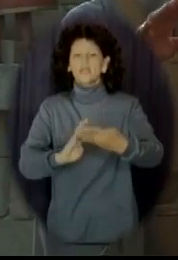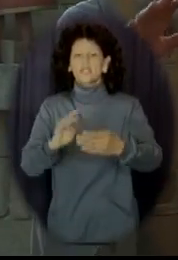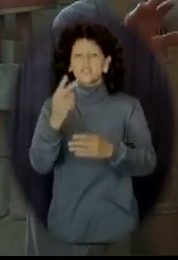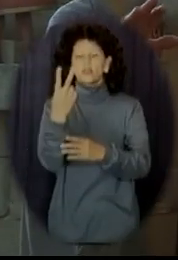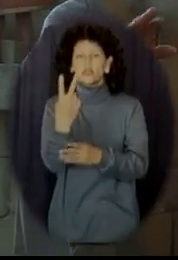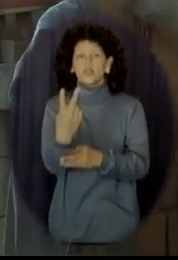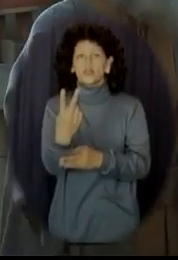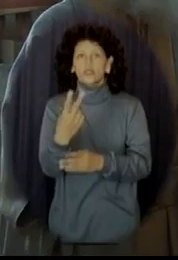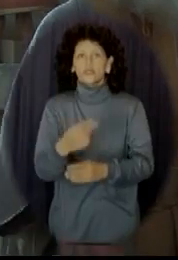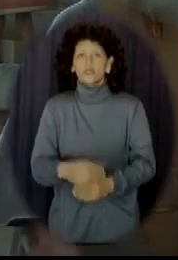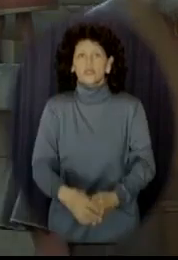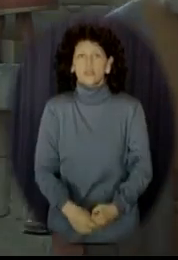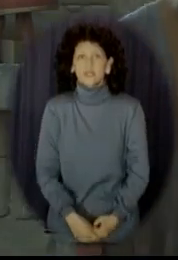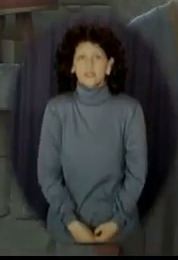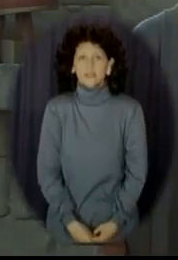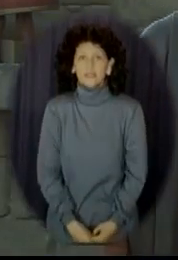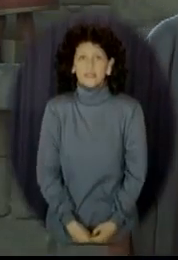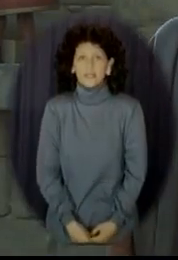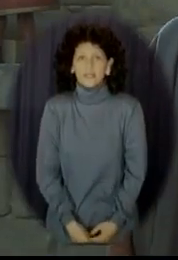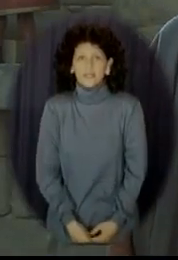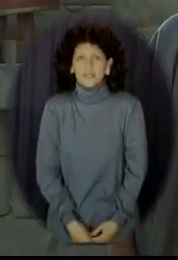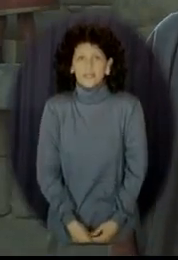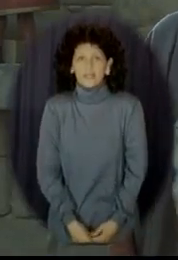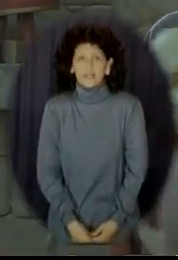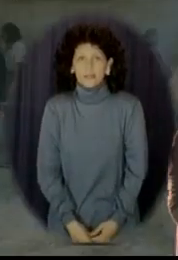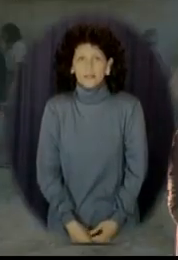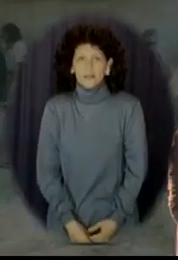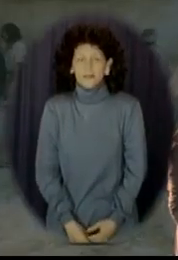sean benditos.